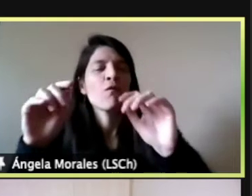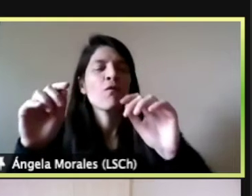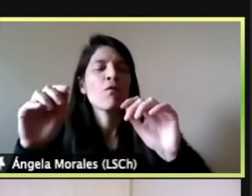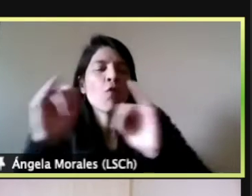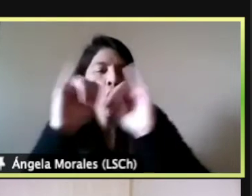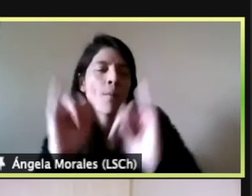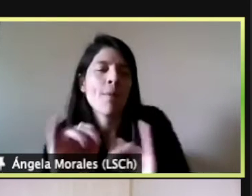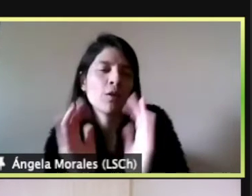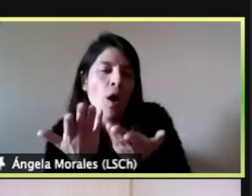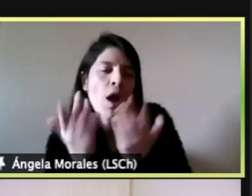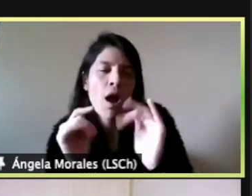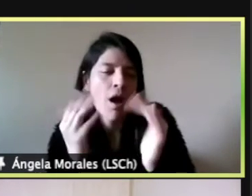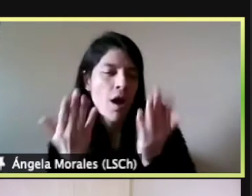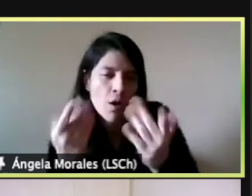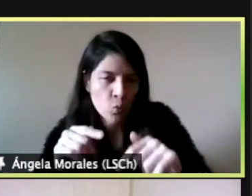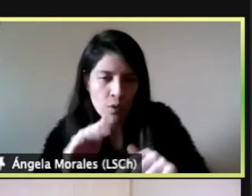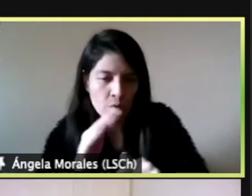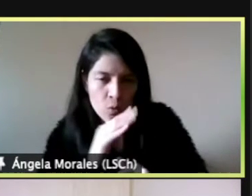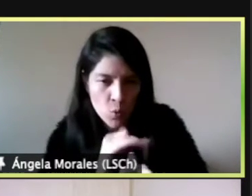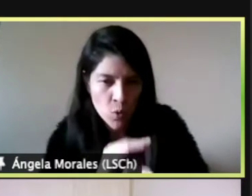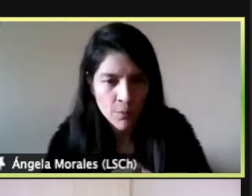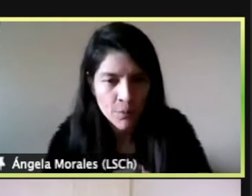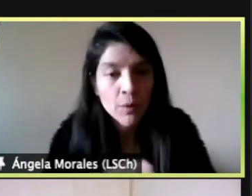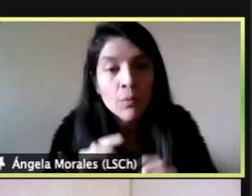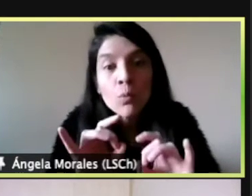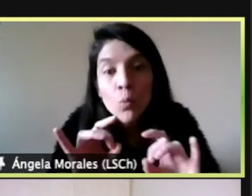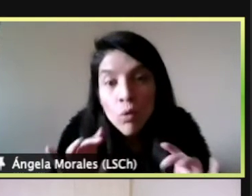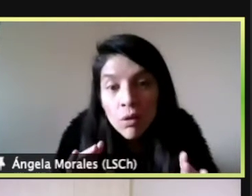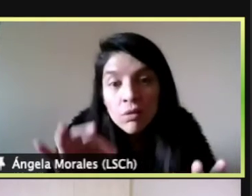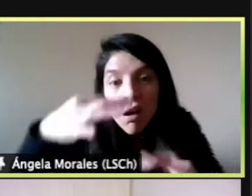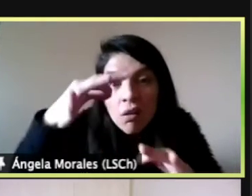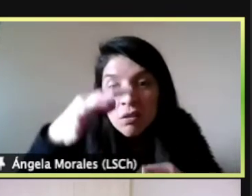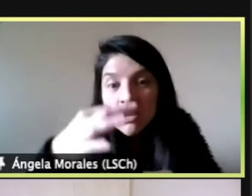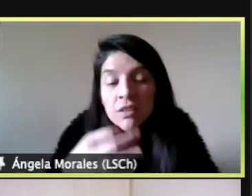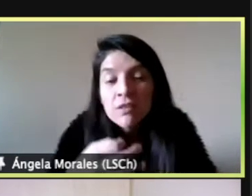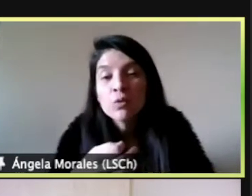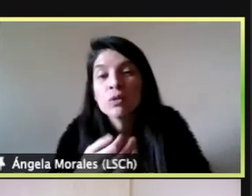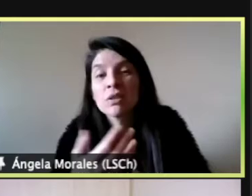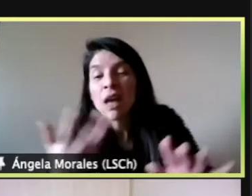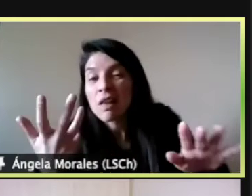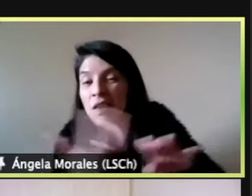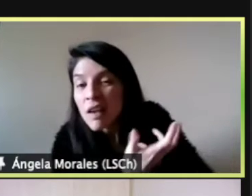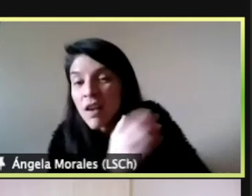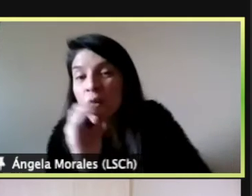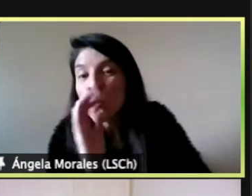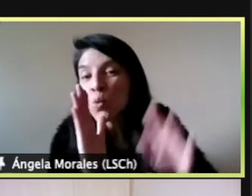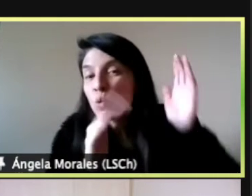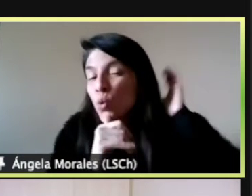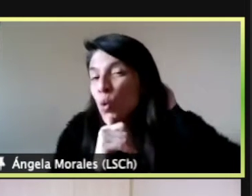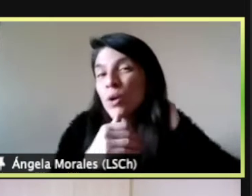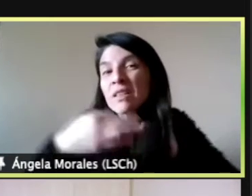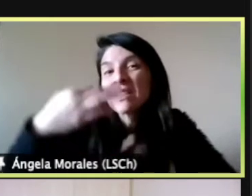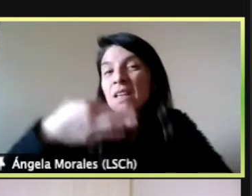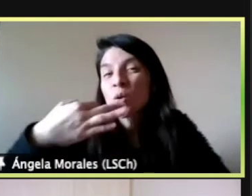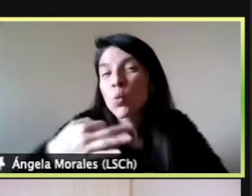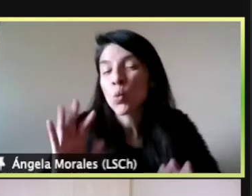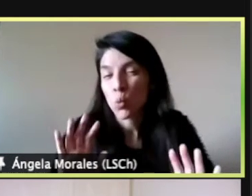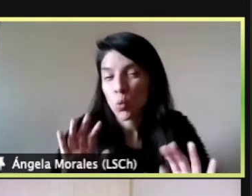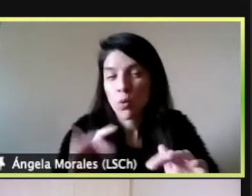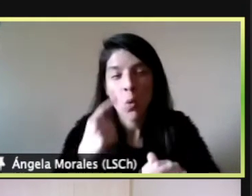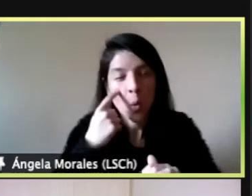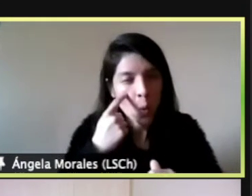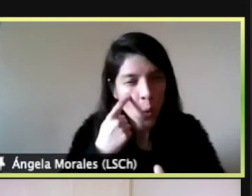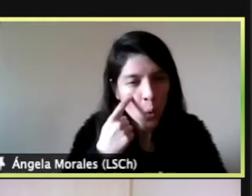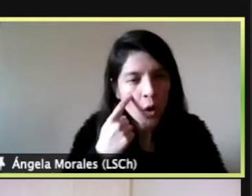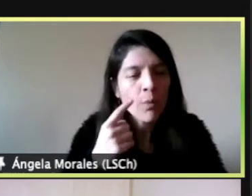esté o dañado o no sea seguro. Aquí hay que tener cuidado con estas cosas, hay que tener ojo de dónde se descargan esta información.